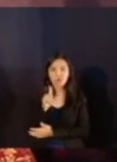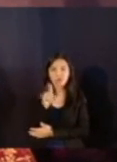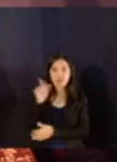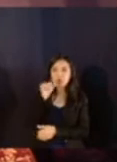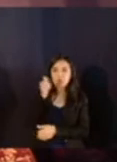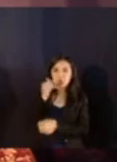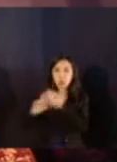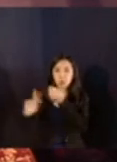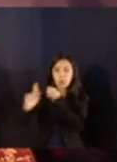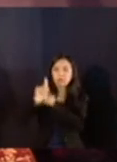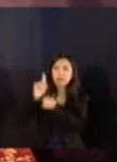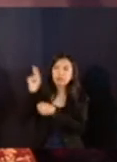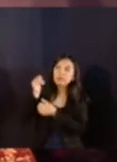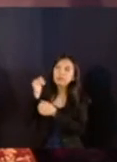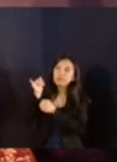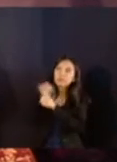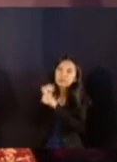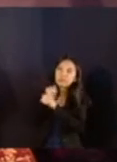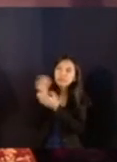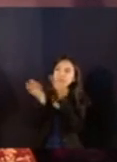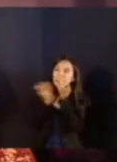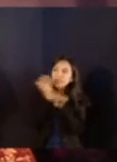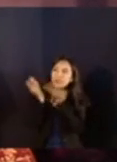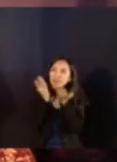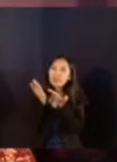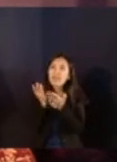que hacia el 2000,